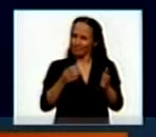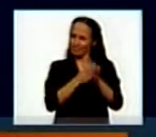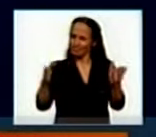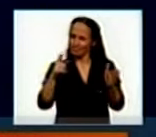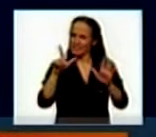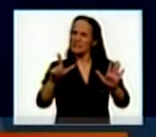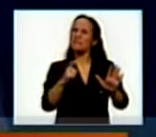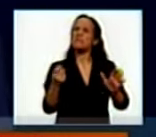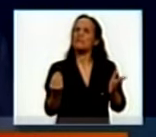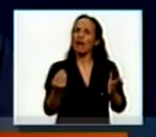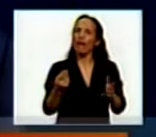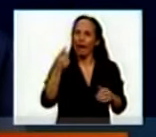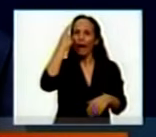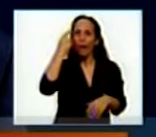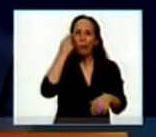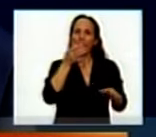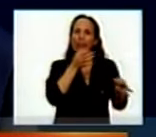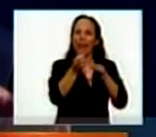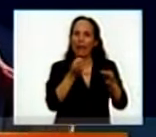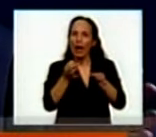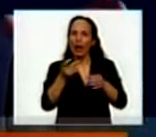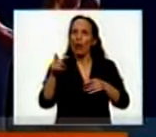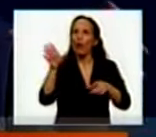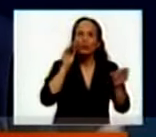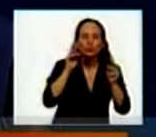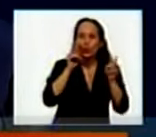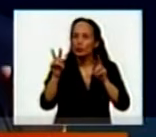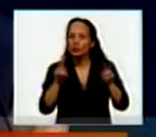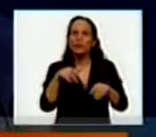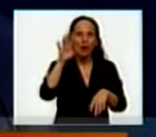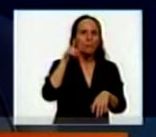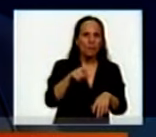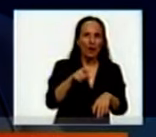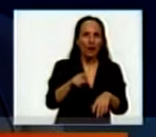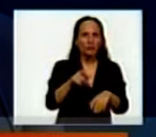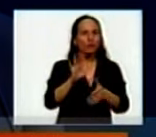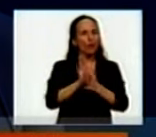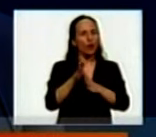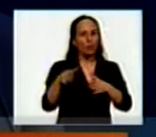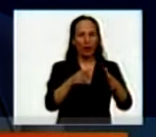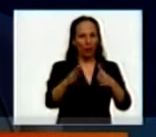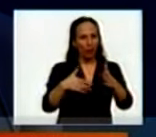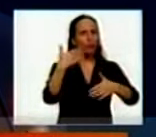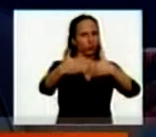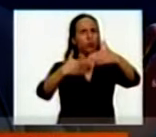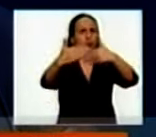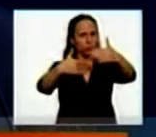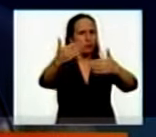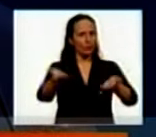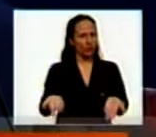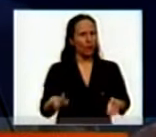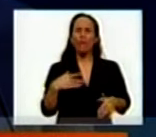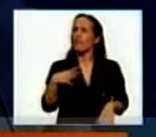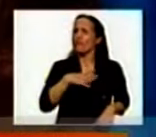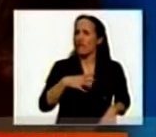a escucharnos más, a dialogar más y que hemos emprendido el camino del progreso. Falta mucho,